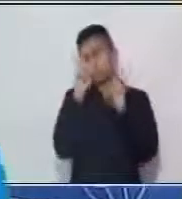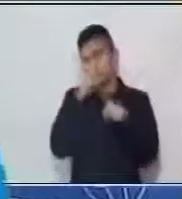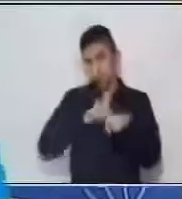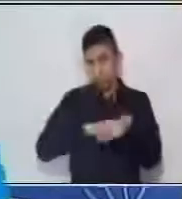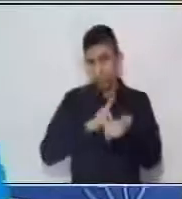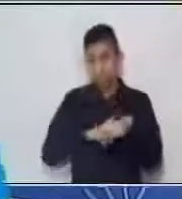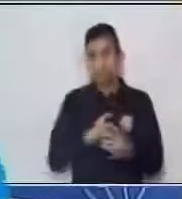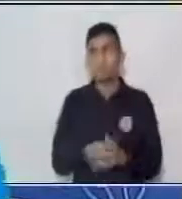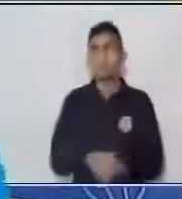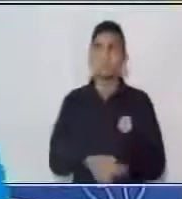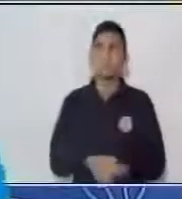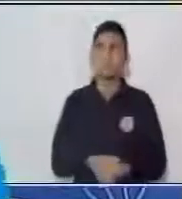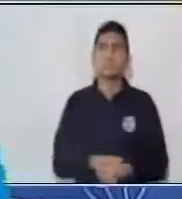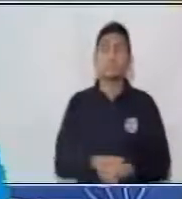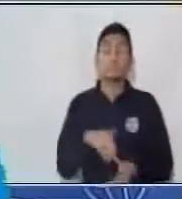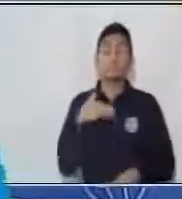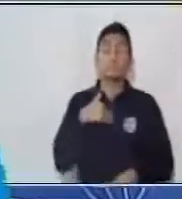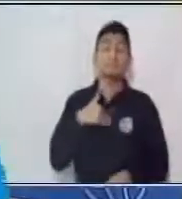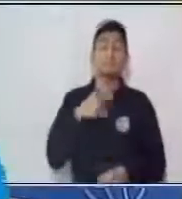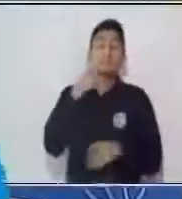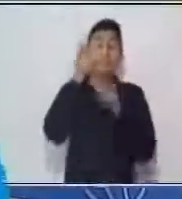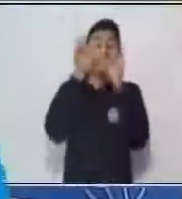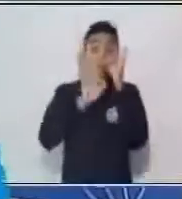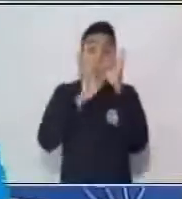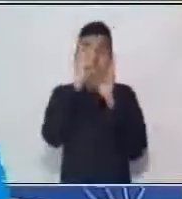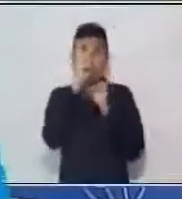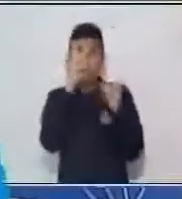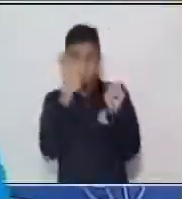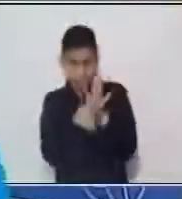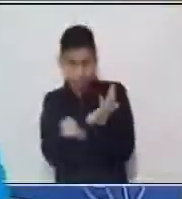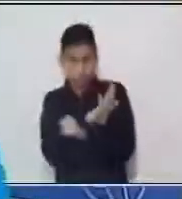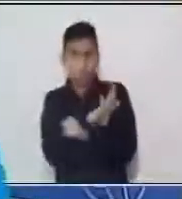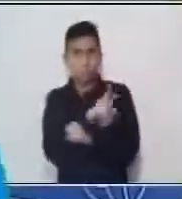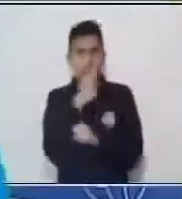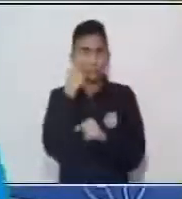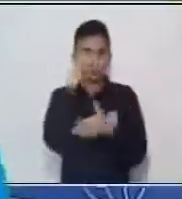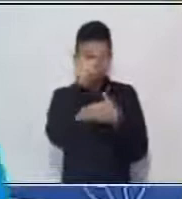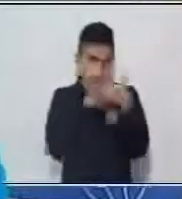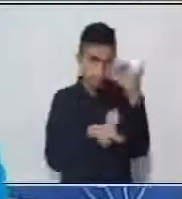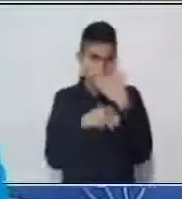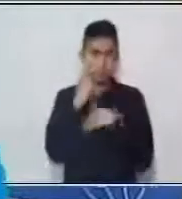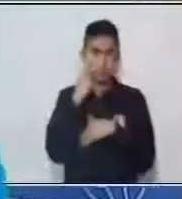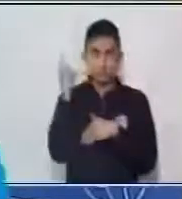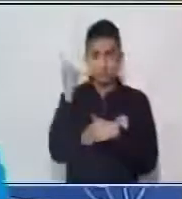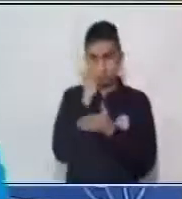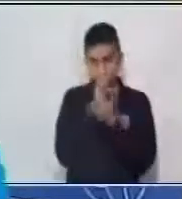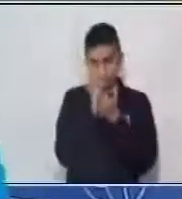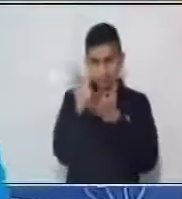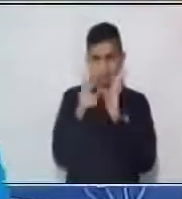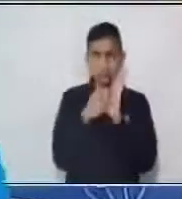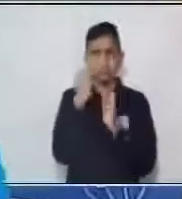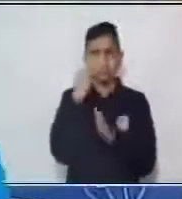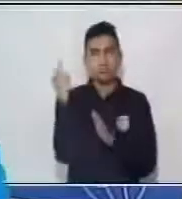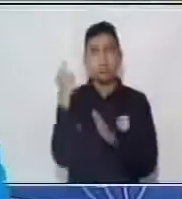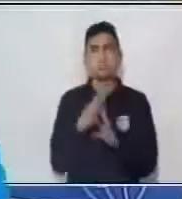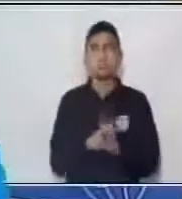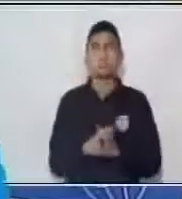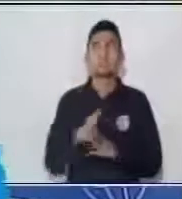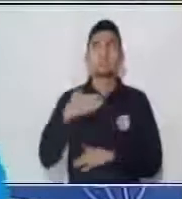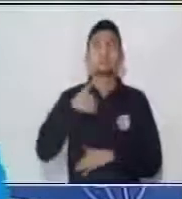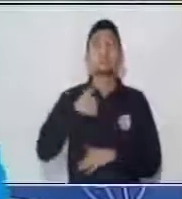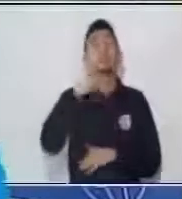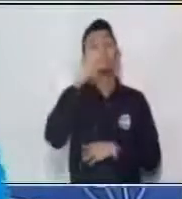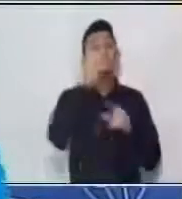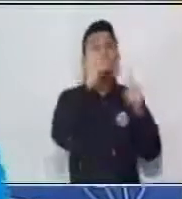tiempos y tiene que ver con la simple y con la compuesta. Leamos ahora este texto que dice, constan de una